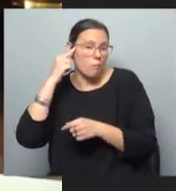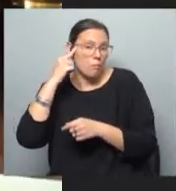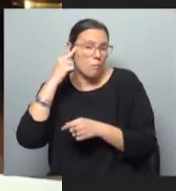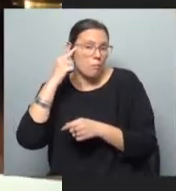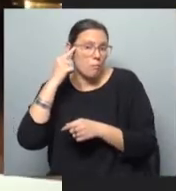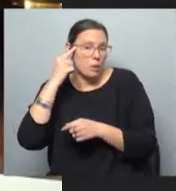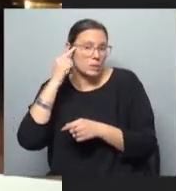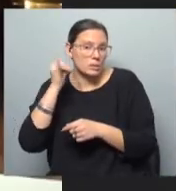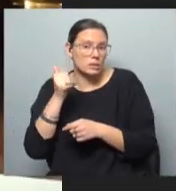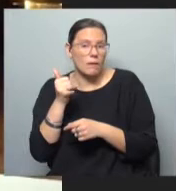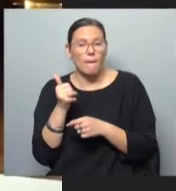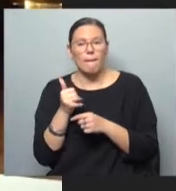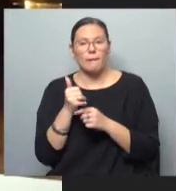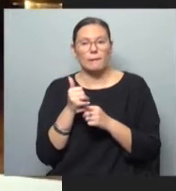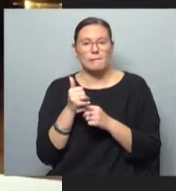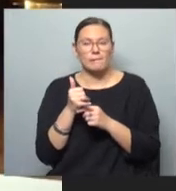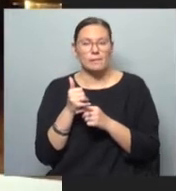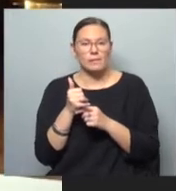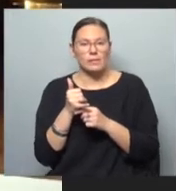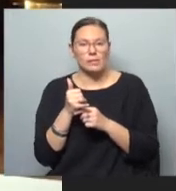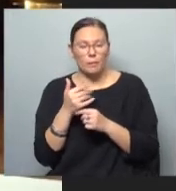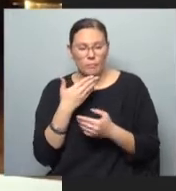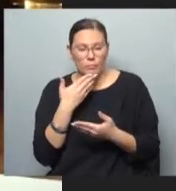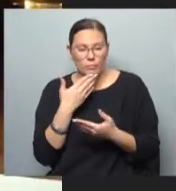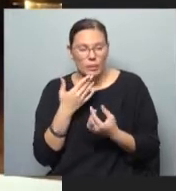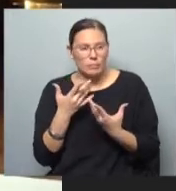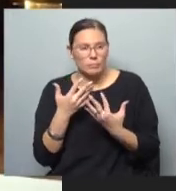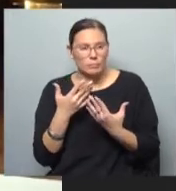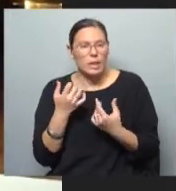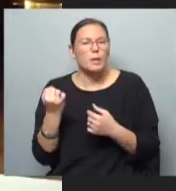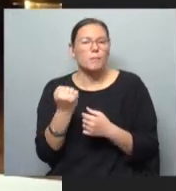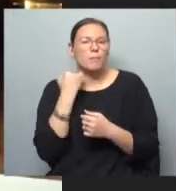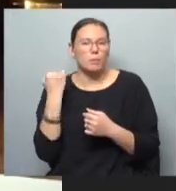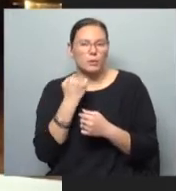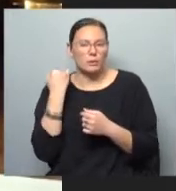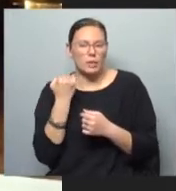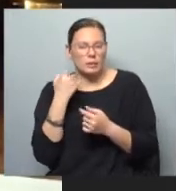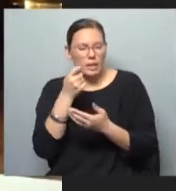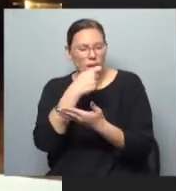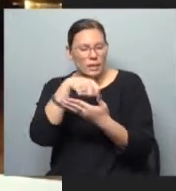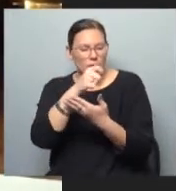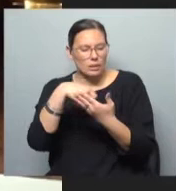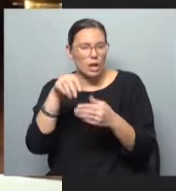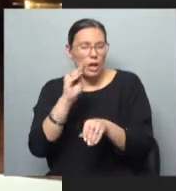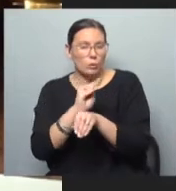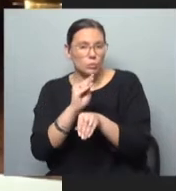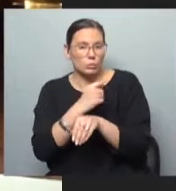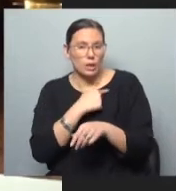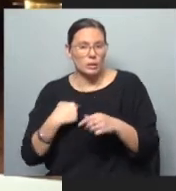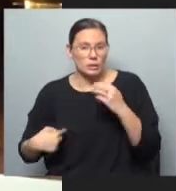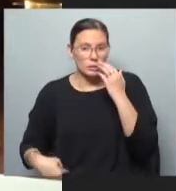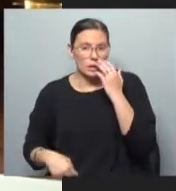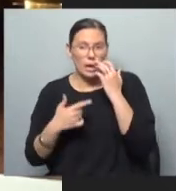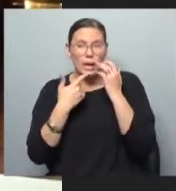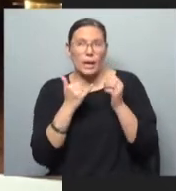Exacto. Y además impresiona mucho digamos, la importancia que tiene la caligrafía en la cultura china. Por ponerles